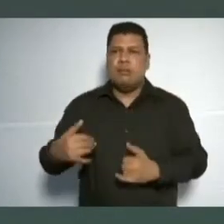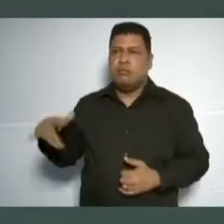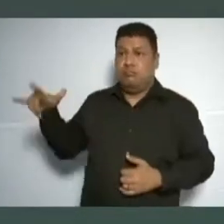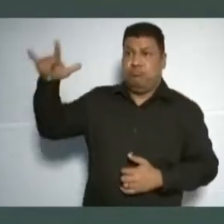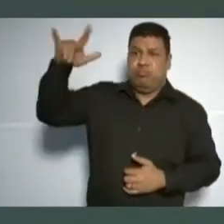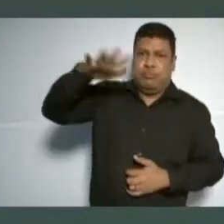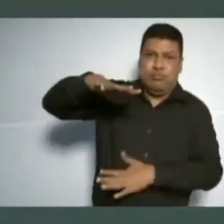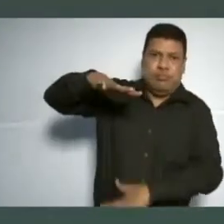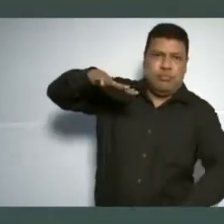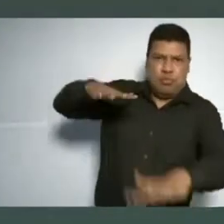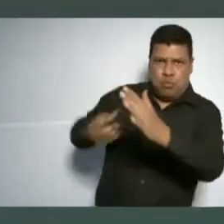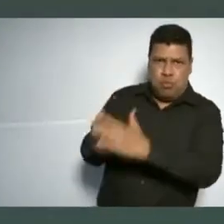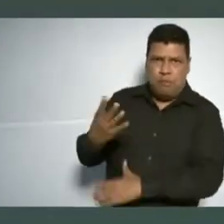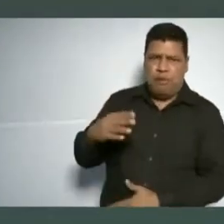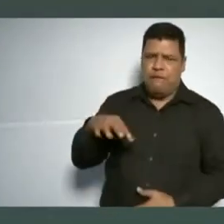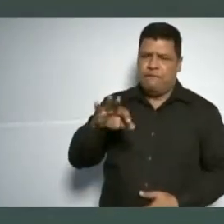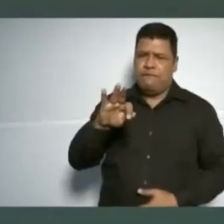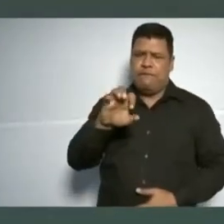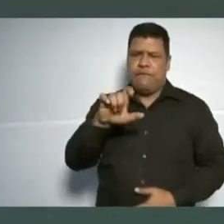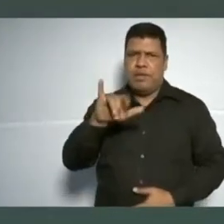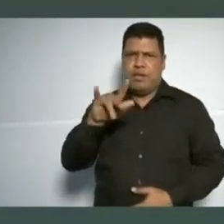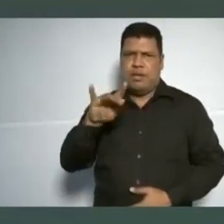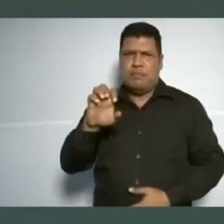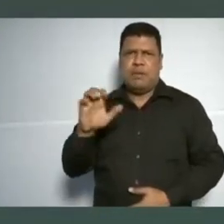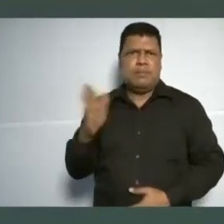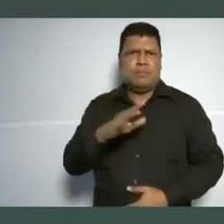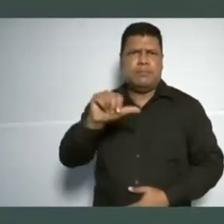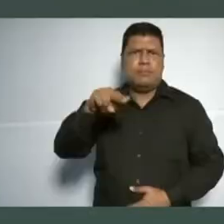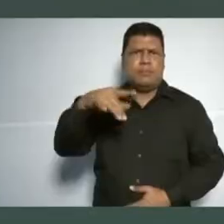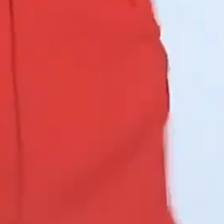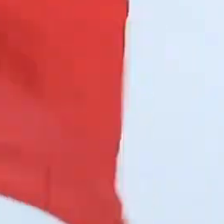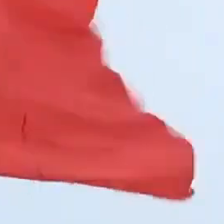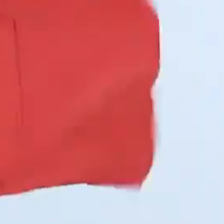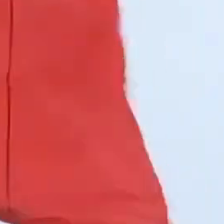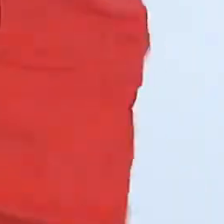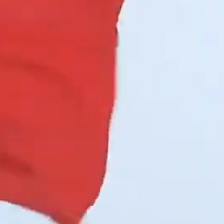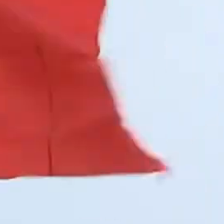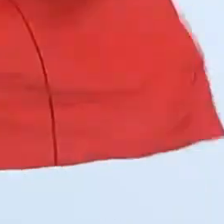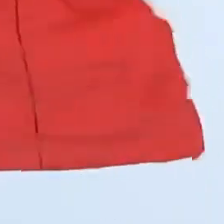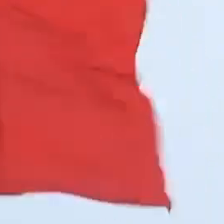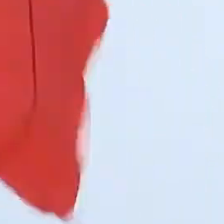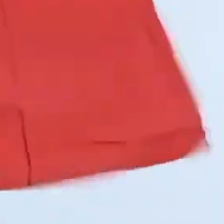Felipe Ángeles lo vamos a inaugurar dentro de un año,